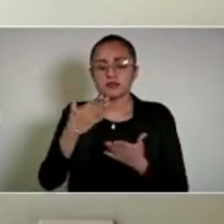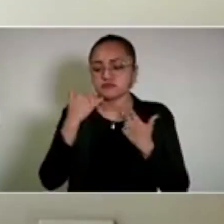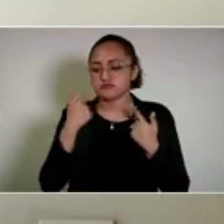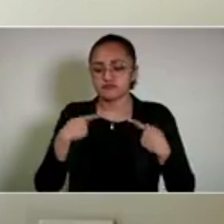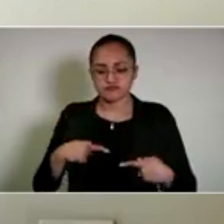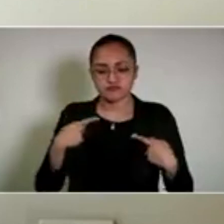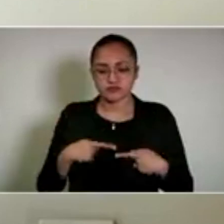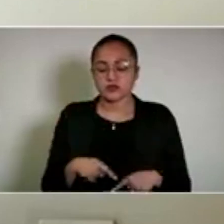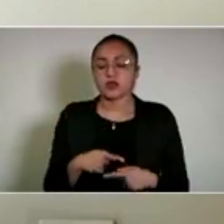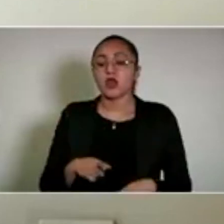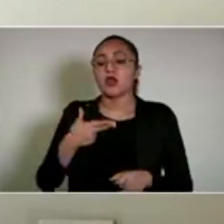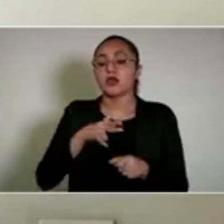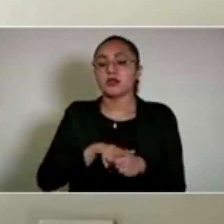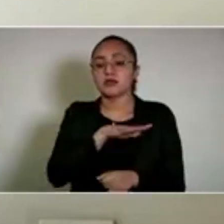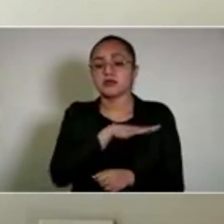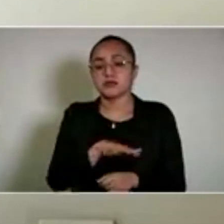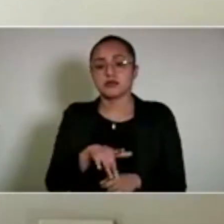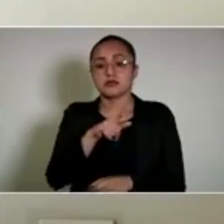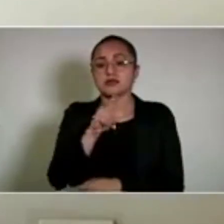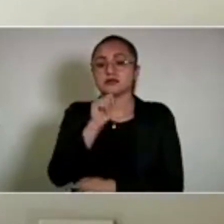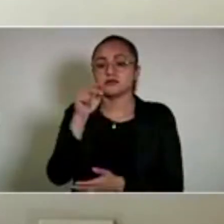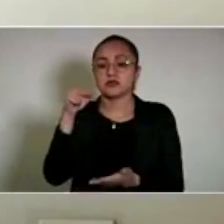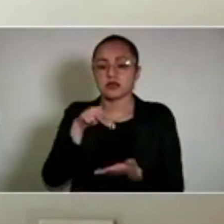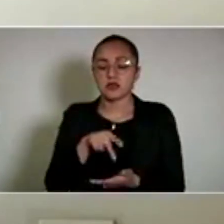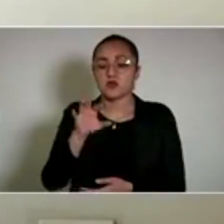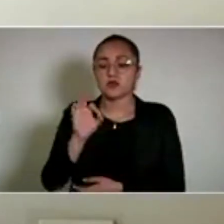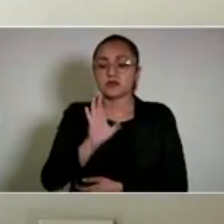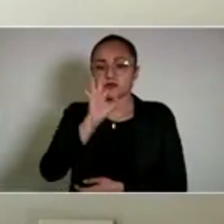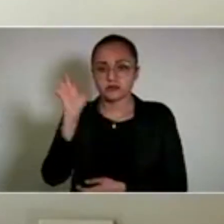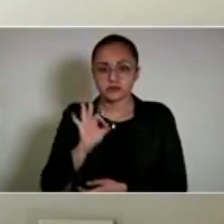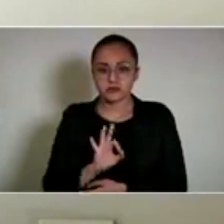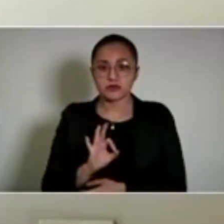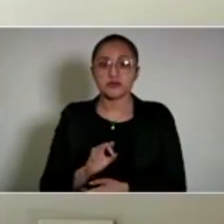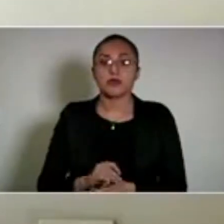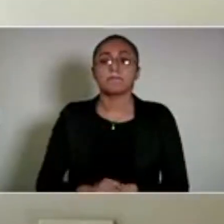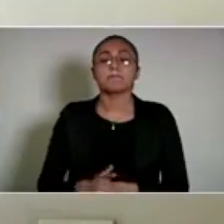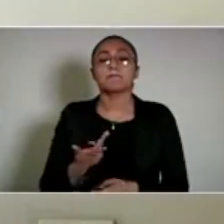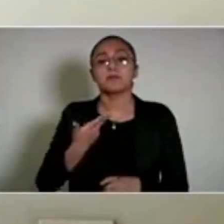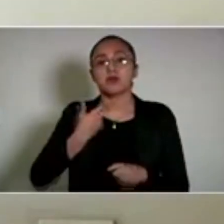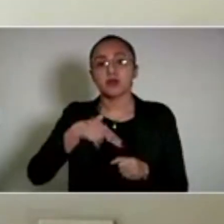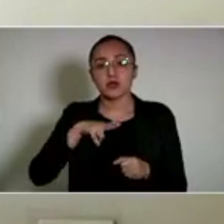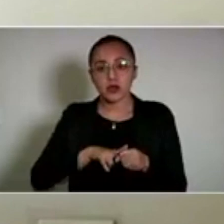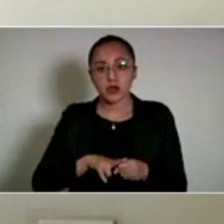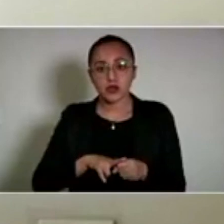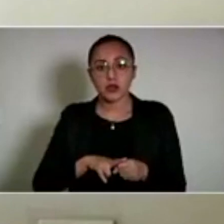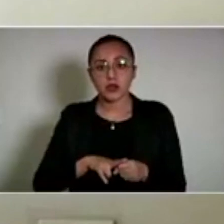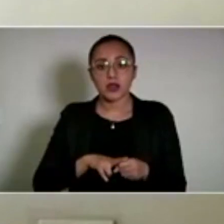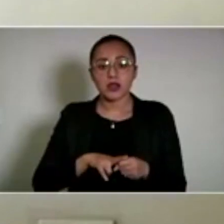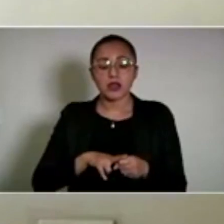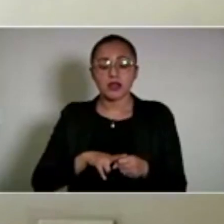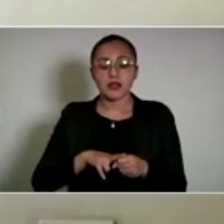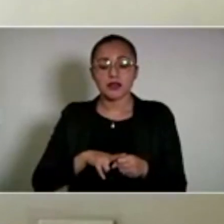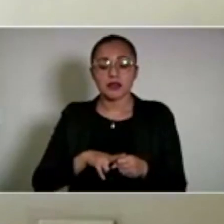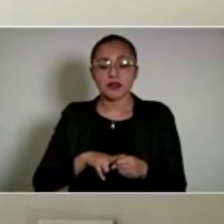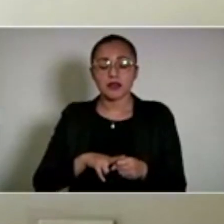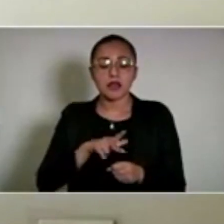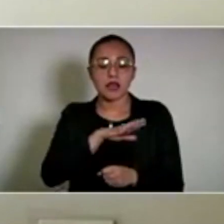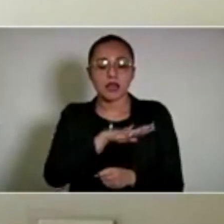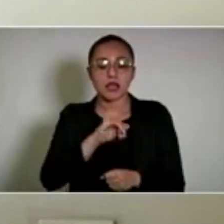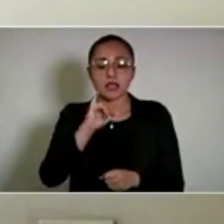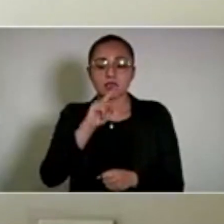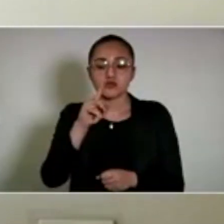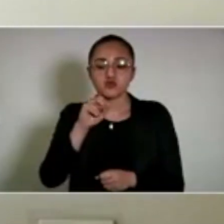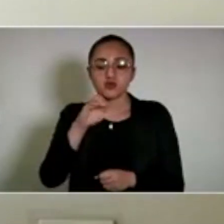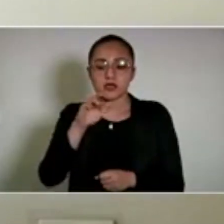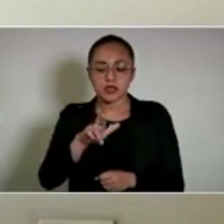pacientes, el Hospital General de Teziutlán al 40%, el Hospital General de